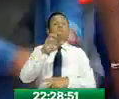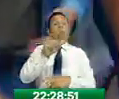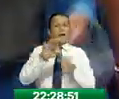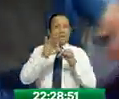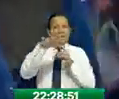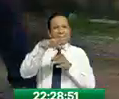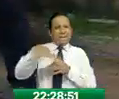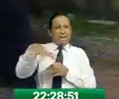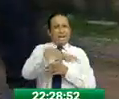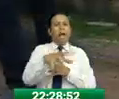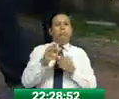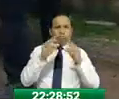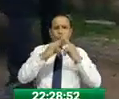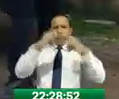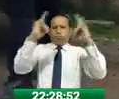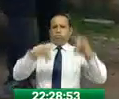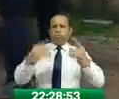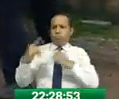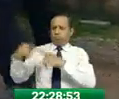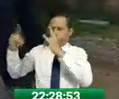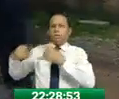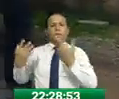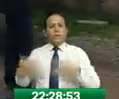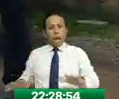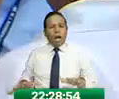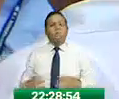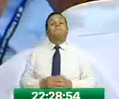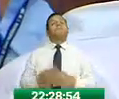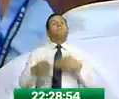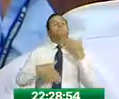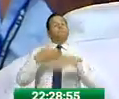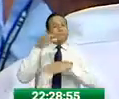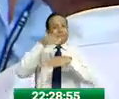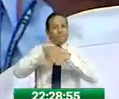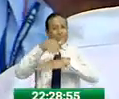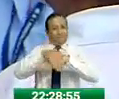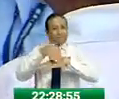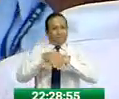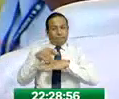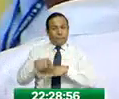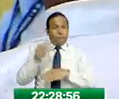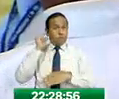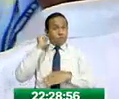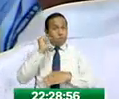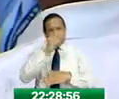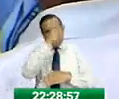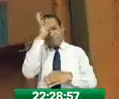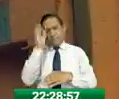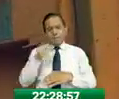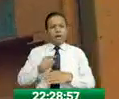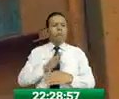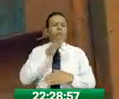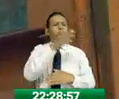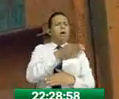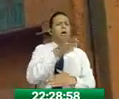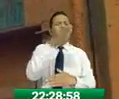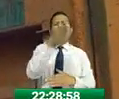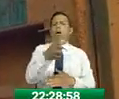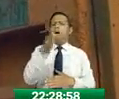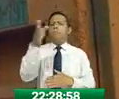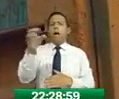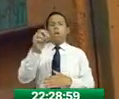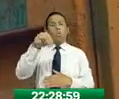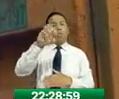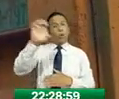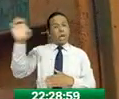duro. Por la tarde, la alcaldesa recorrió Flor de Bastión y Valerio Estacio al noroeste de Guayaquil, constatando de cerca